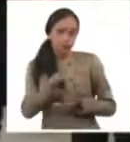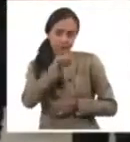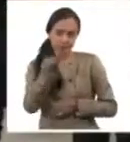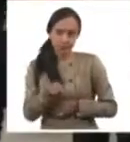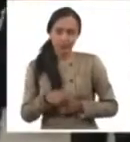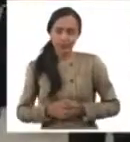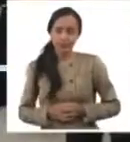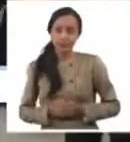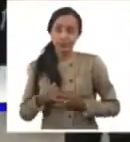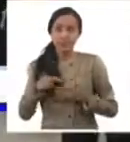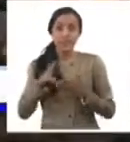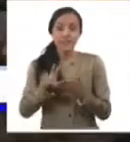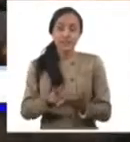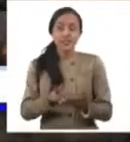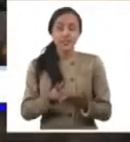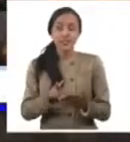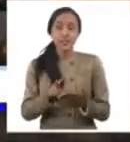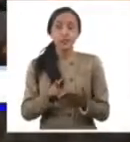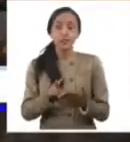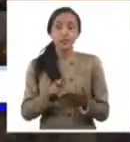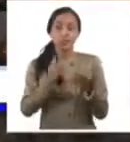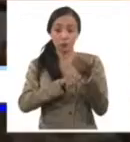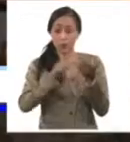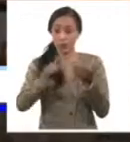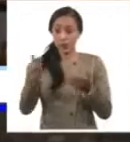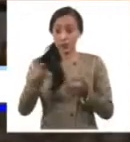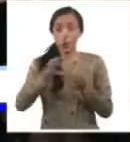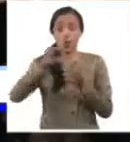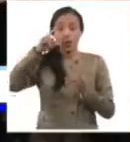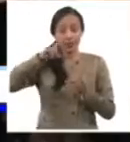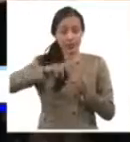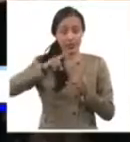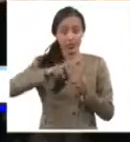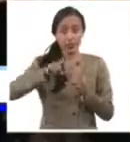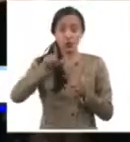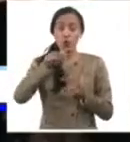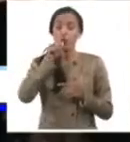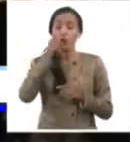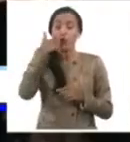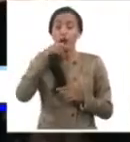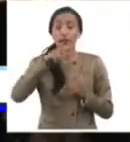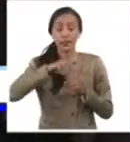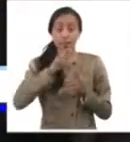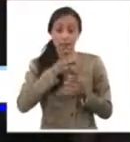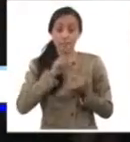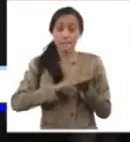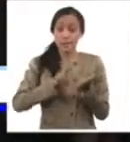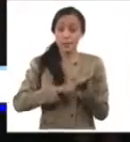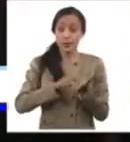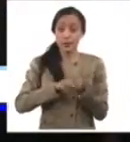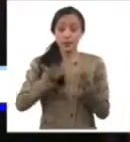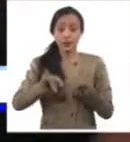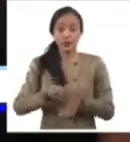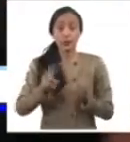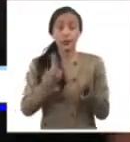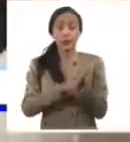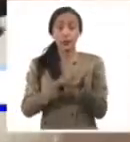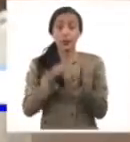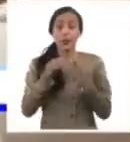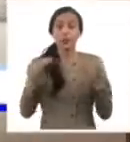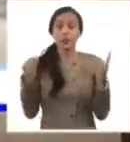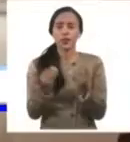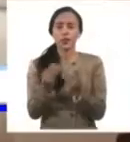Como parte de la visita del secretariado y su estructura auxiliar en Guantánamo, Félix Duarte, miembro del secretariado y jefe del departamento